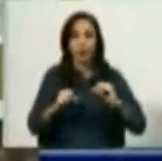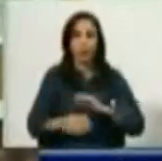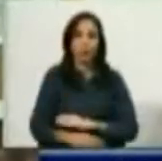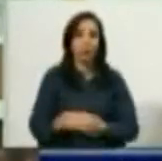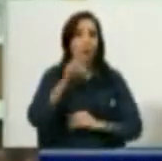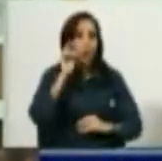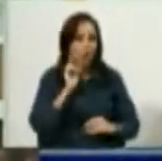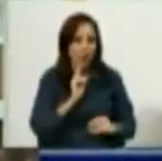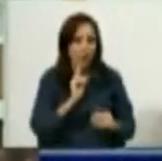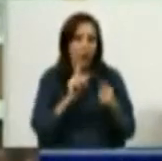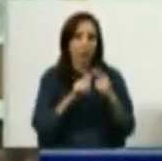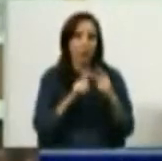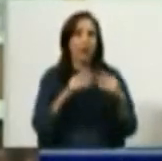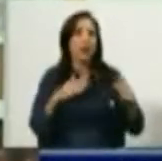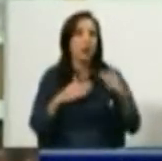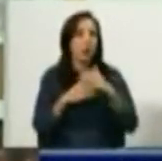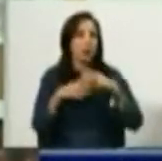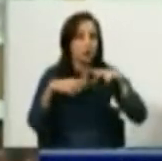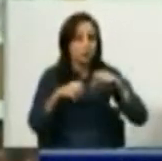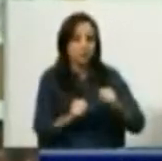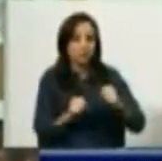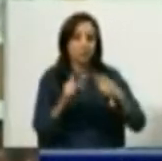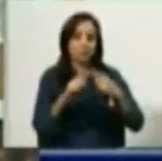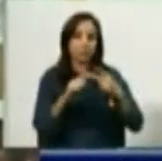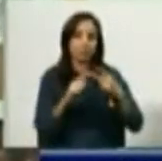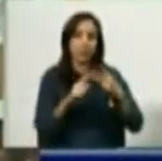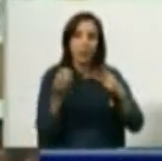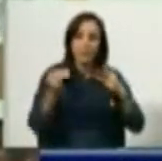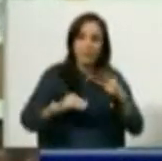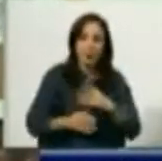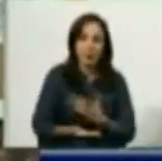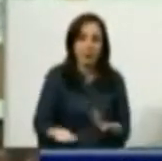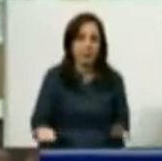bolivariana bolivariana es